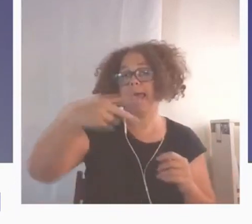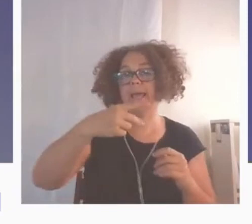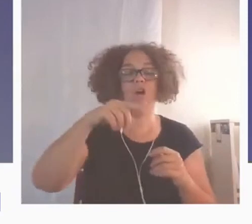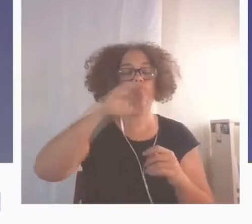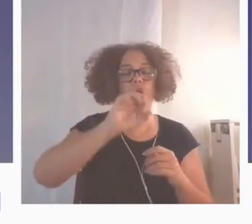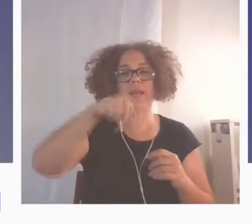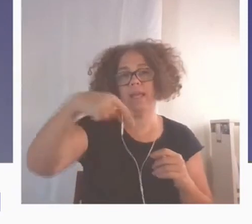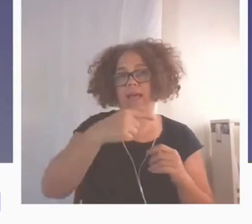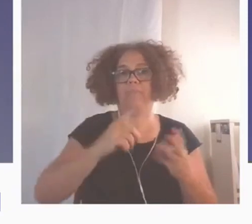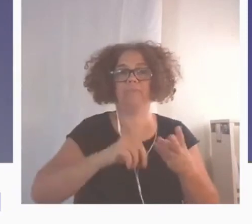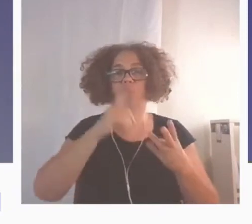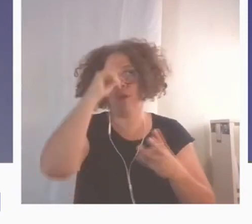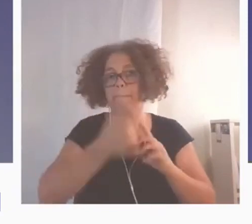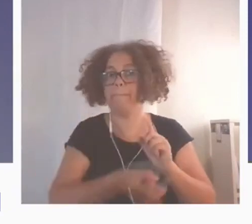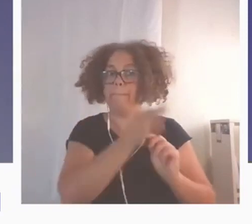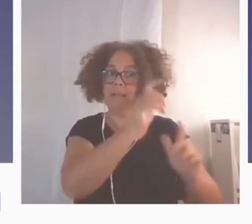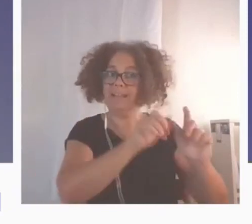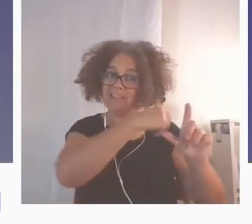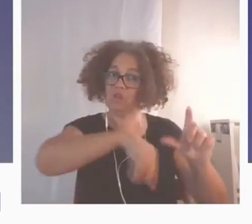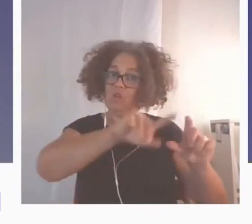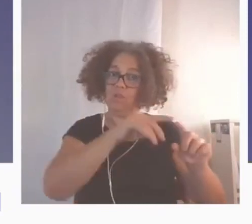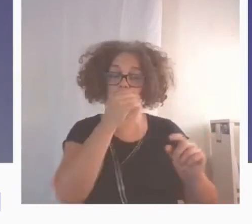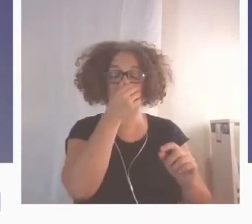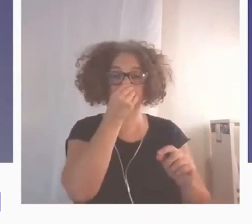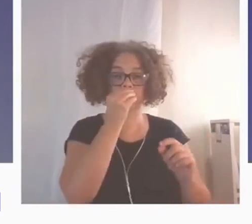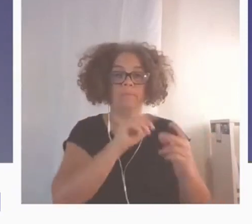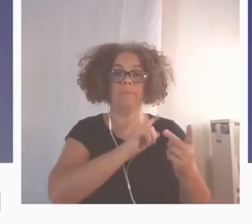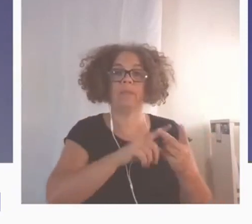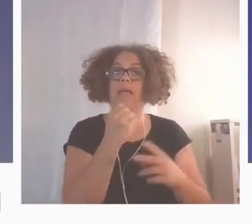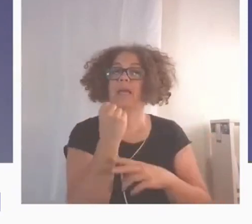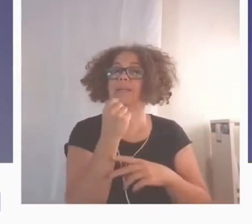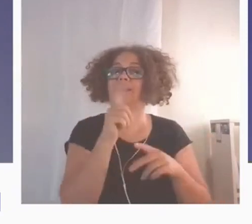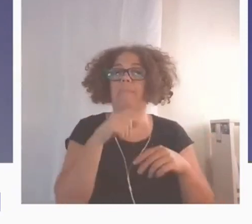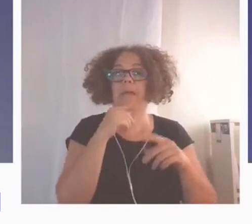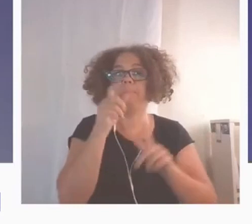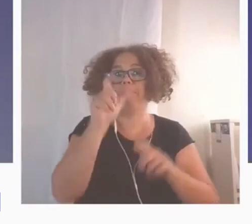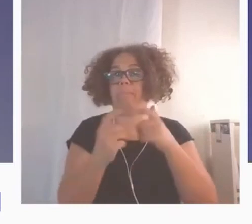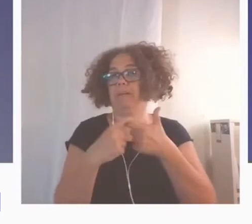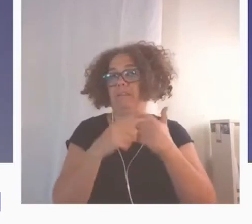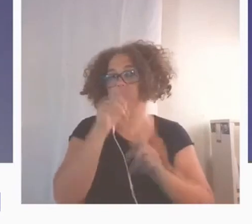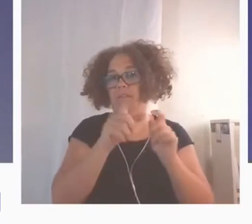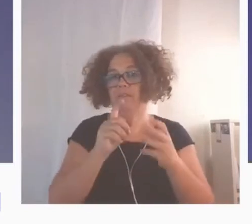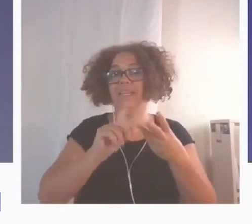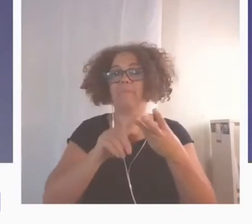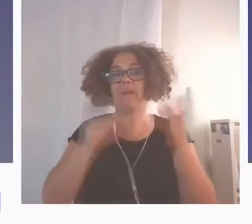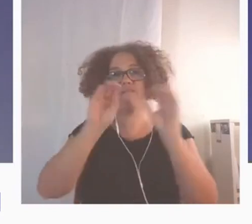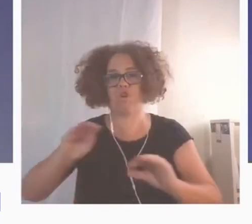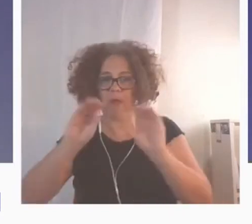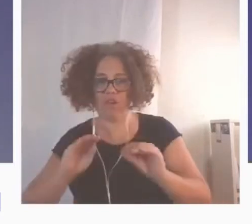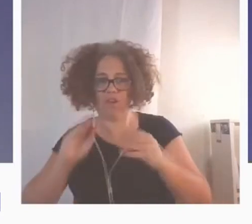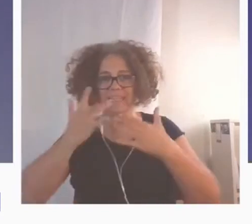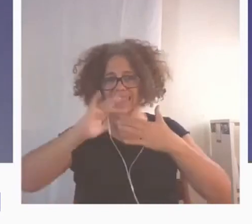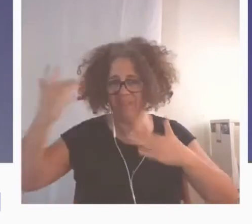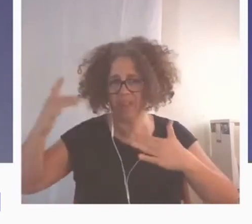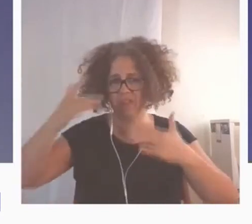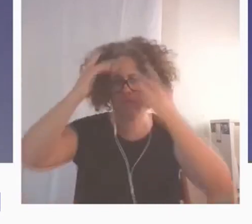emprendedoras, con la administración. El pilar de la participación ciudadana y el pilar de la formación, la sensibilización, la